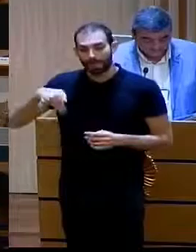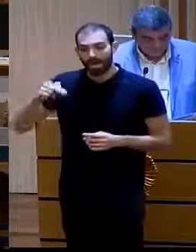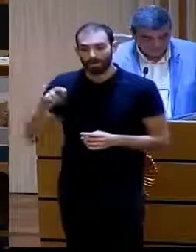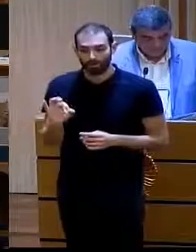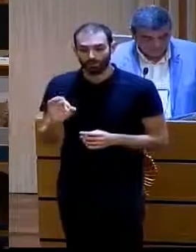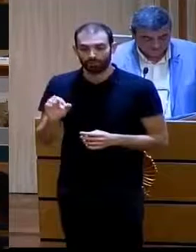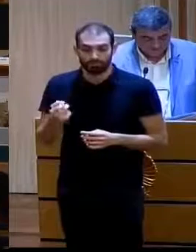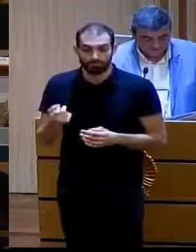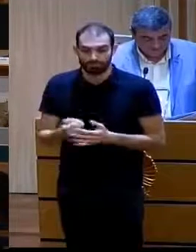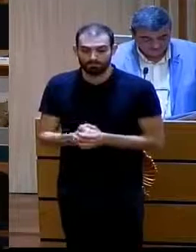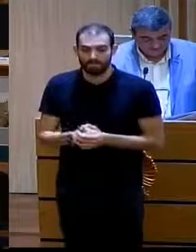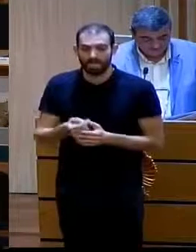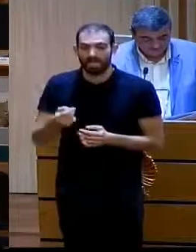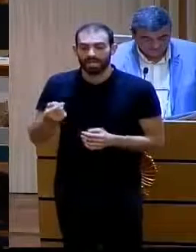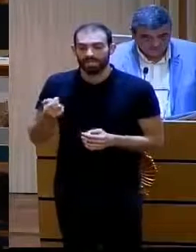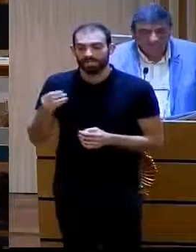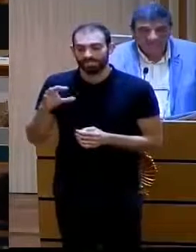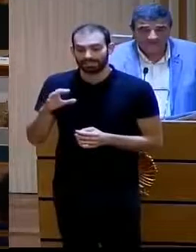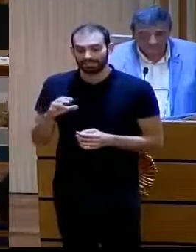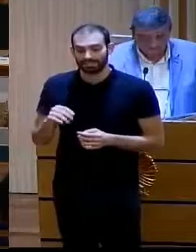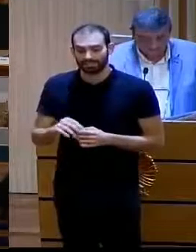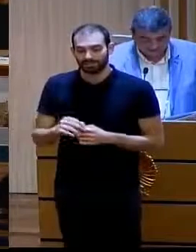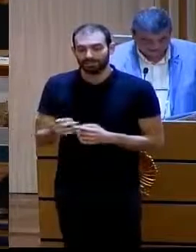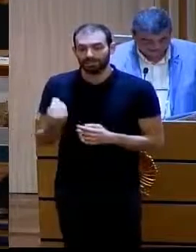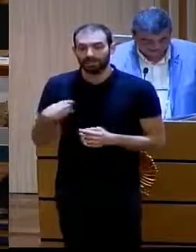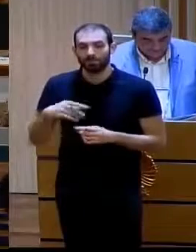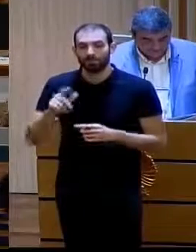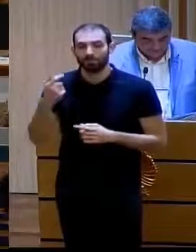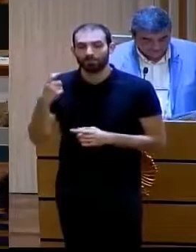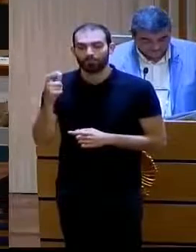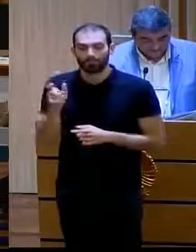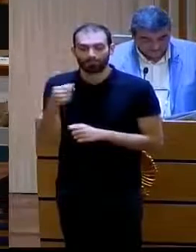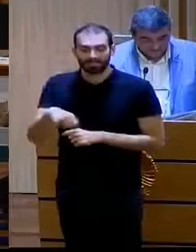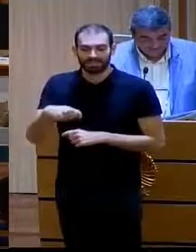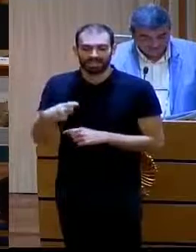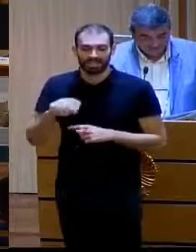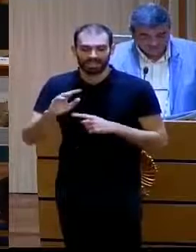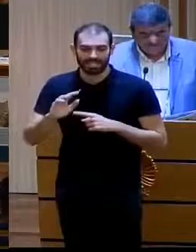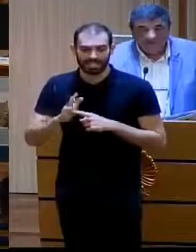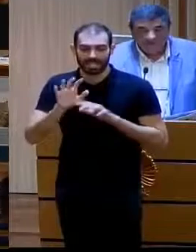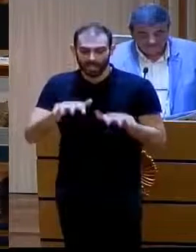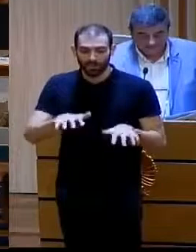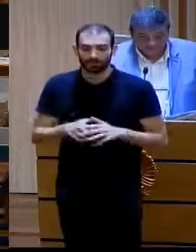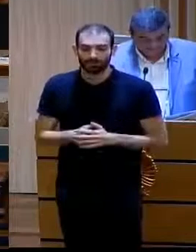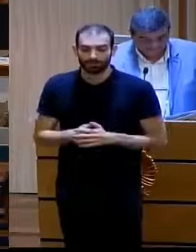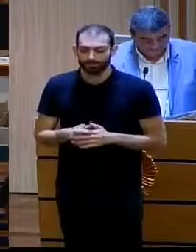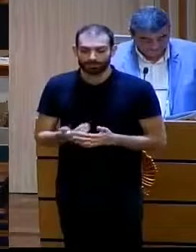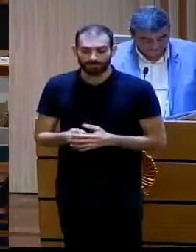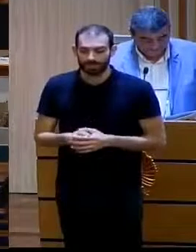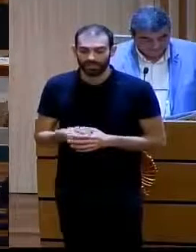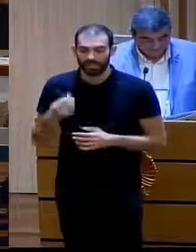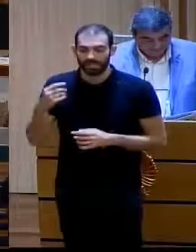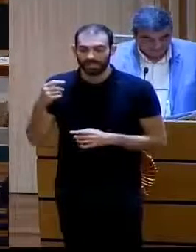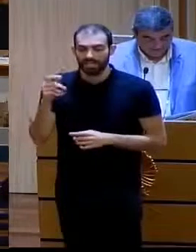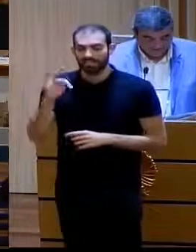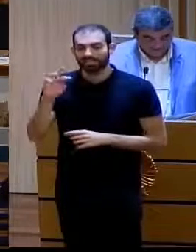de PREDIF y del CERMI de Castilla y León, Maite Gallego, presidenta del CERMI Comunidad de Madrid, Teresa Palaí, comisionada de